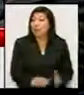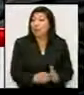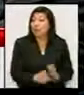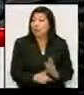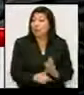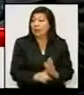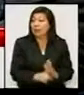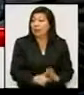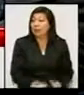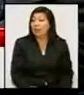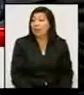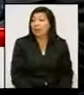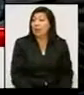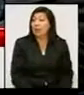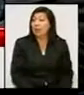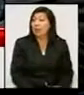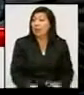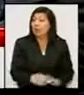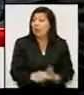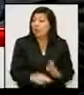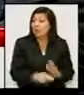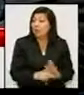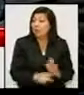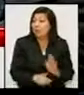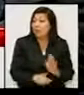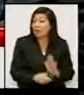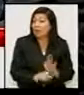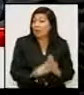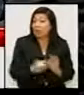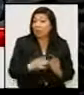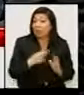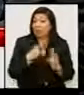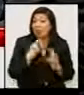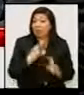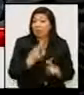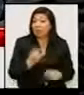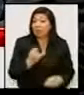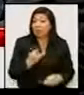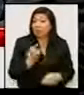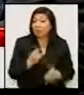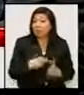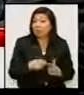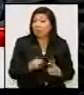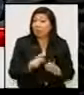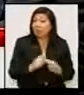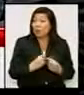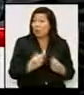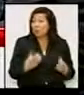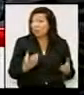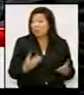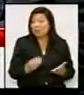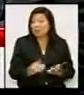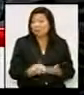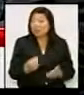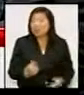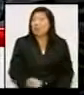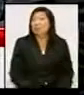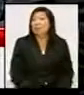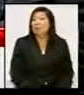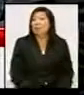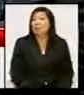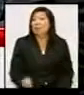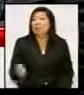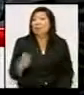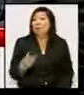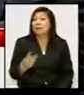legislativo o una norma legal que tenga que resolver la declaración de emergencia para sacar un concurso inmediatamente. Segundo